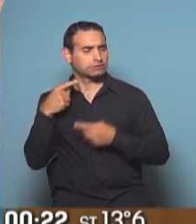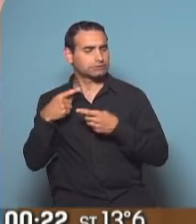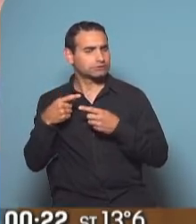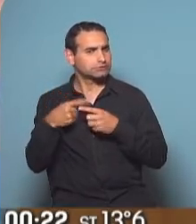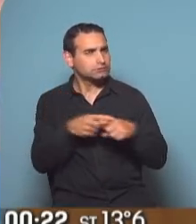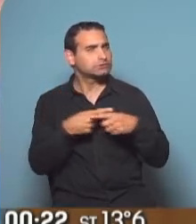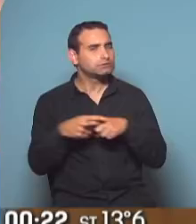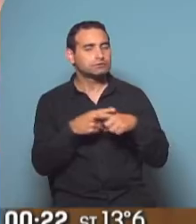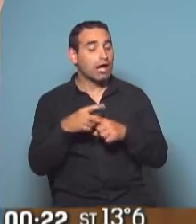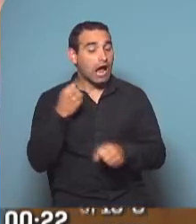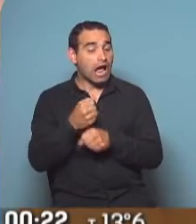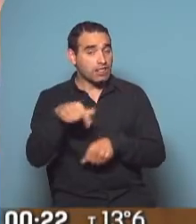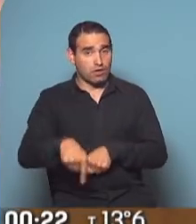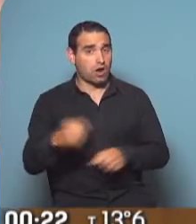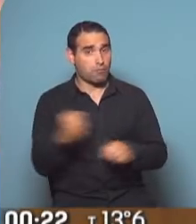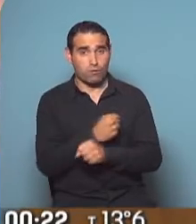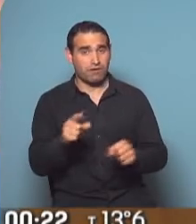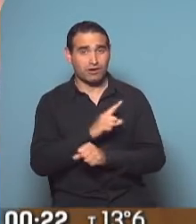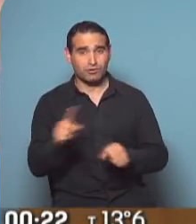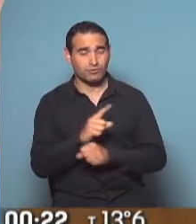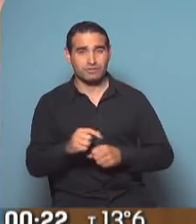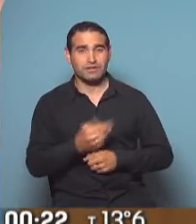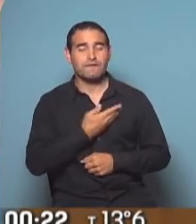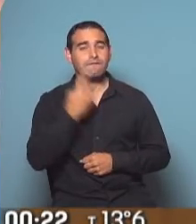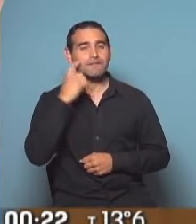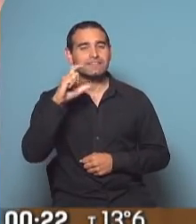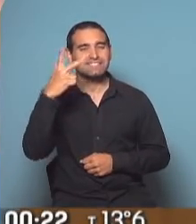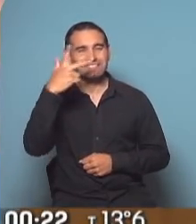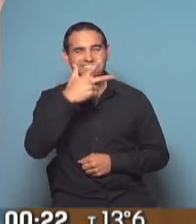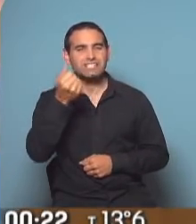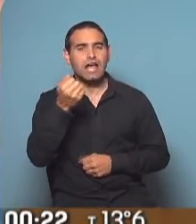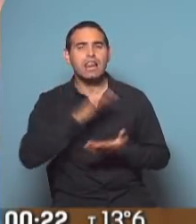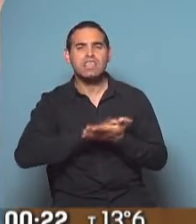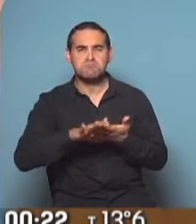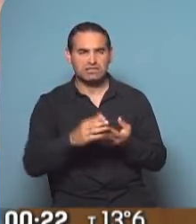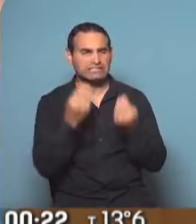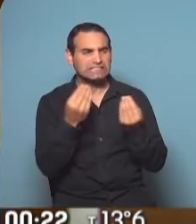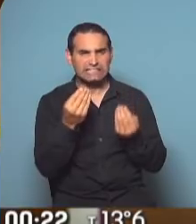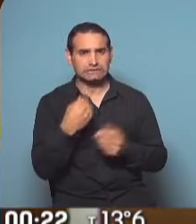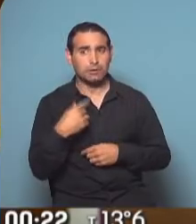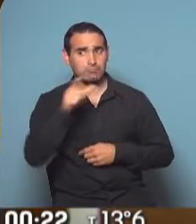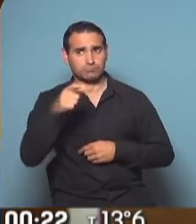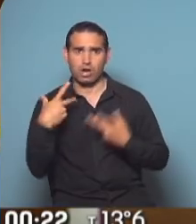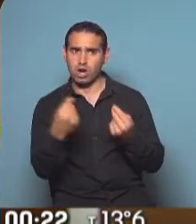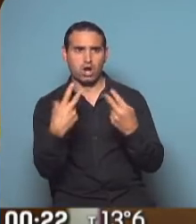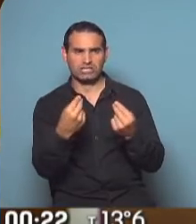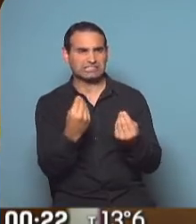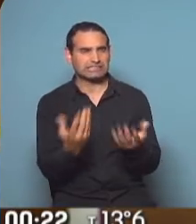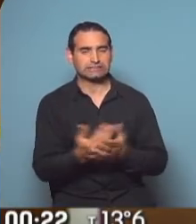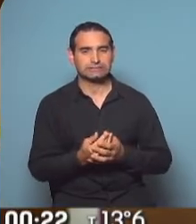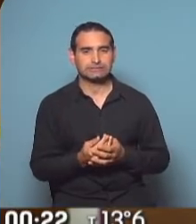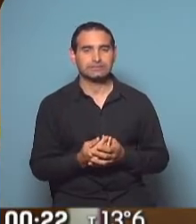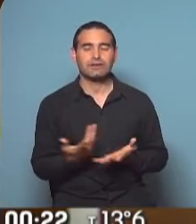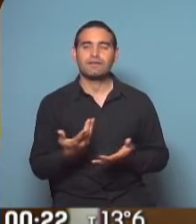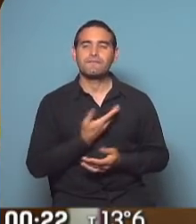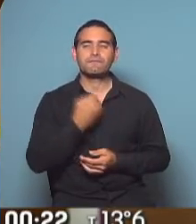ahora no se pudo aprobar que es la ficha limpia contame un poco qué es y por qué nadie la quiere qué es